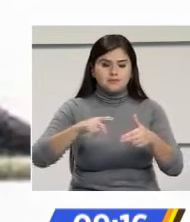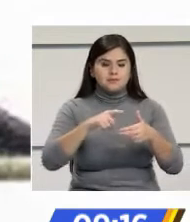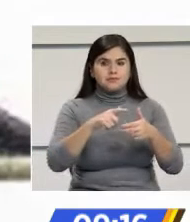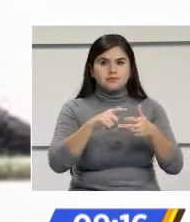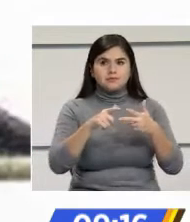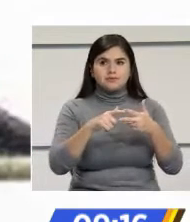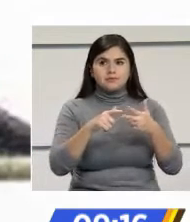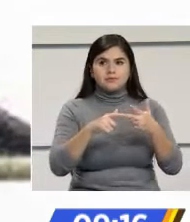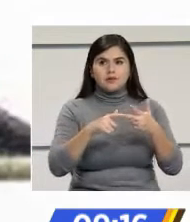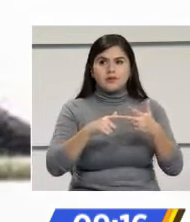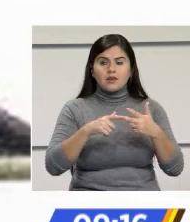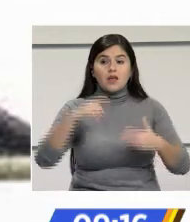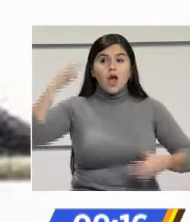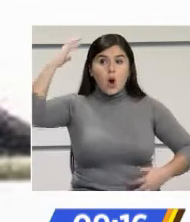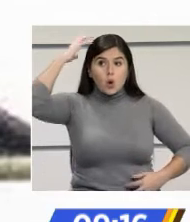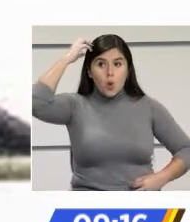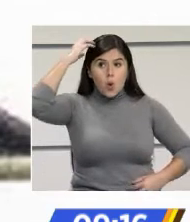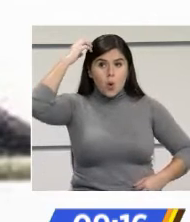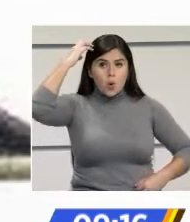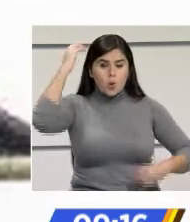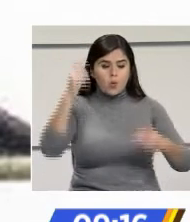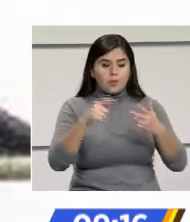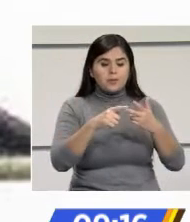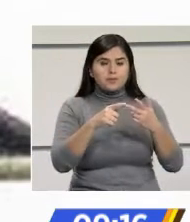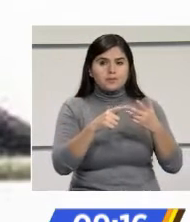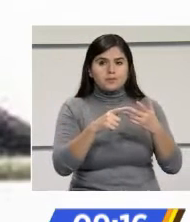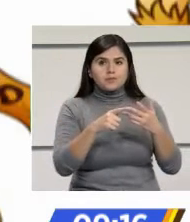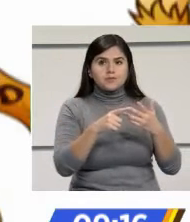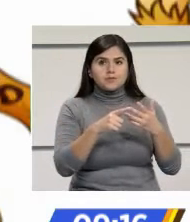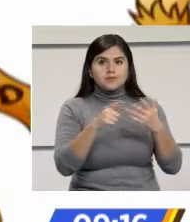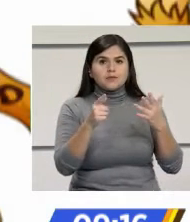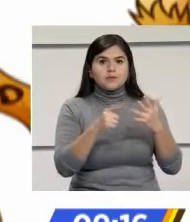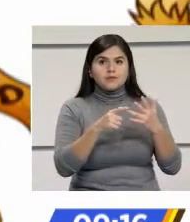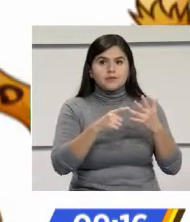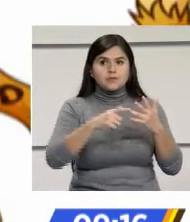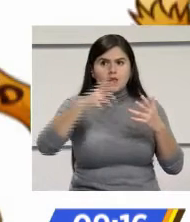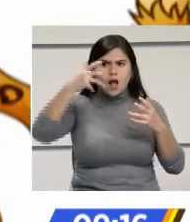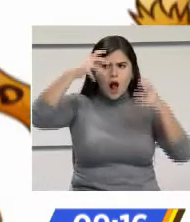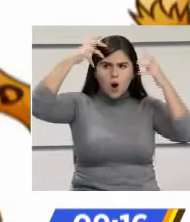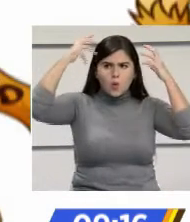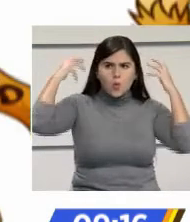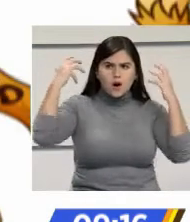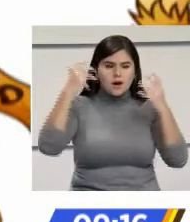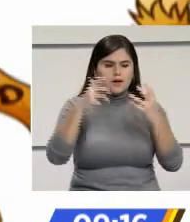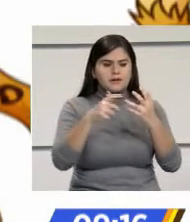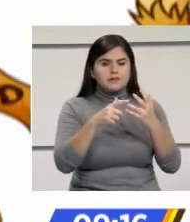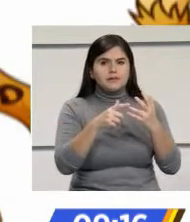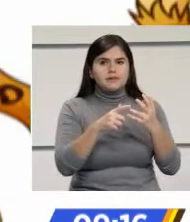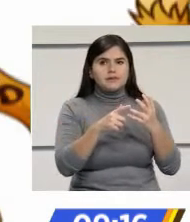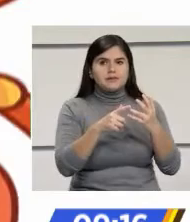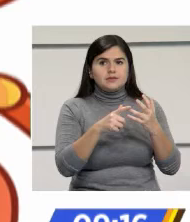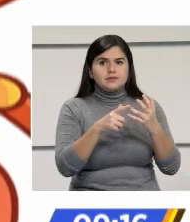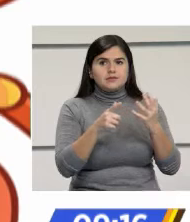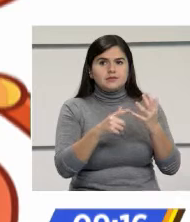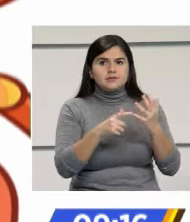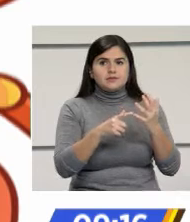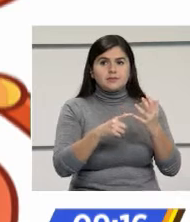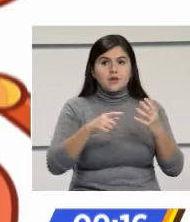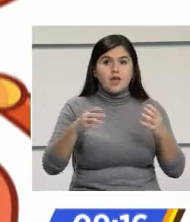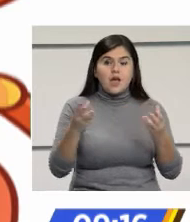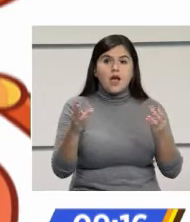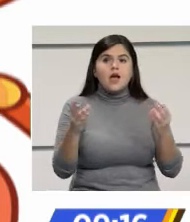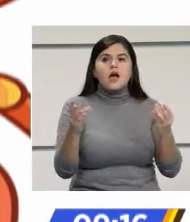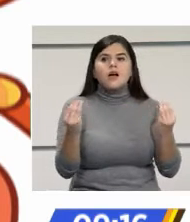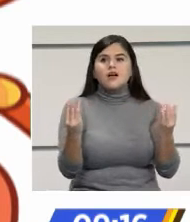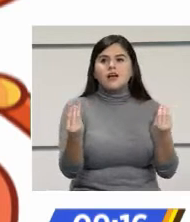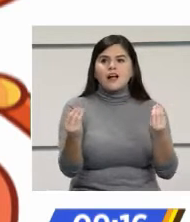Congo. Ahí están los congos. Jaguar. El jaguar. Y un